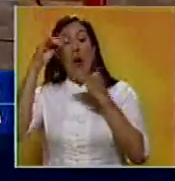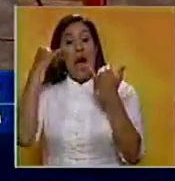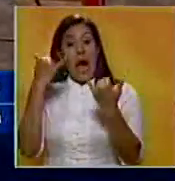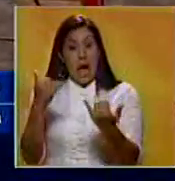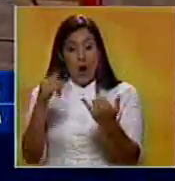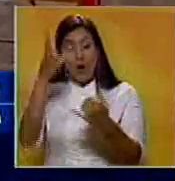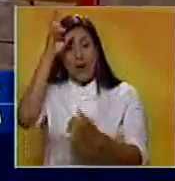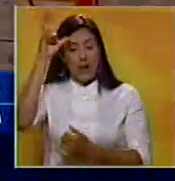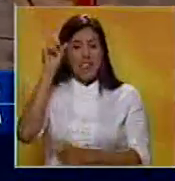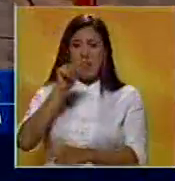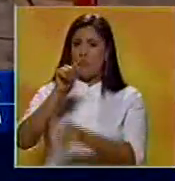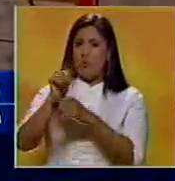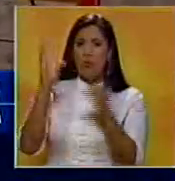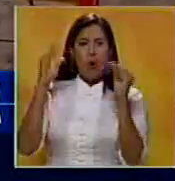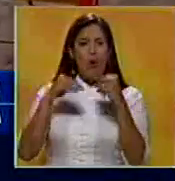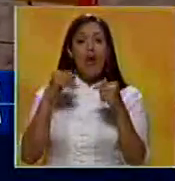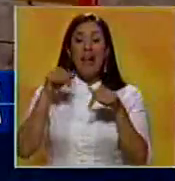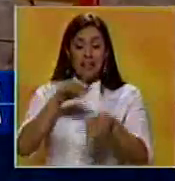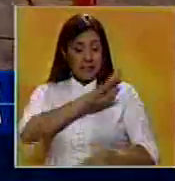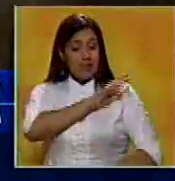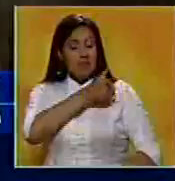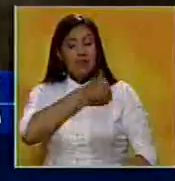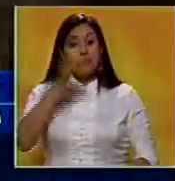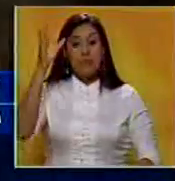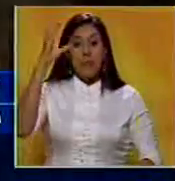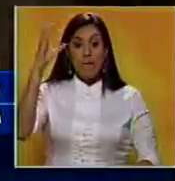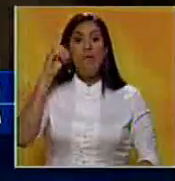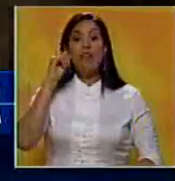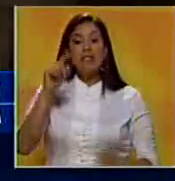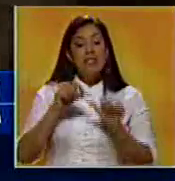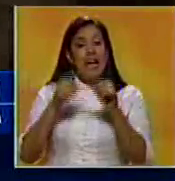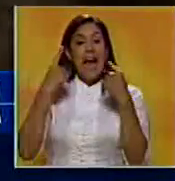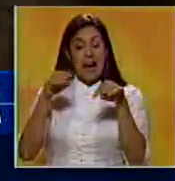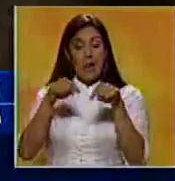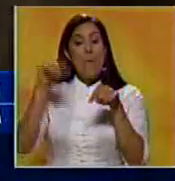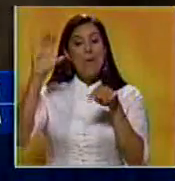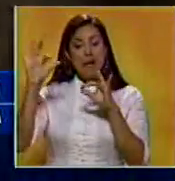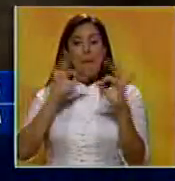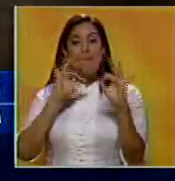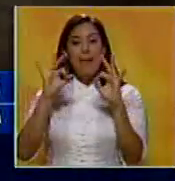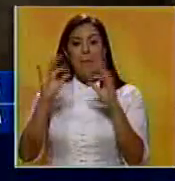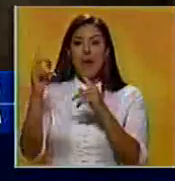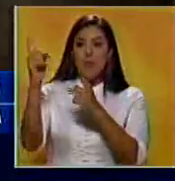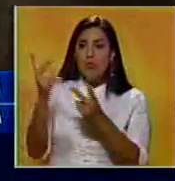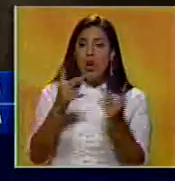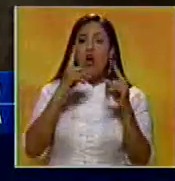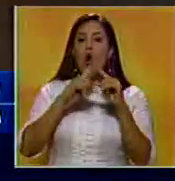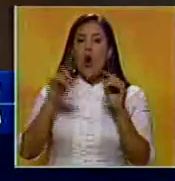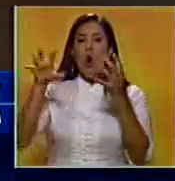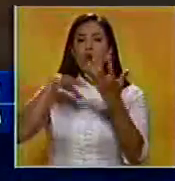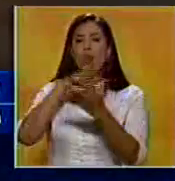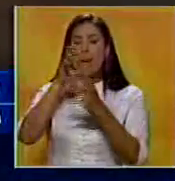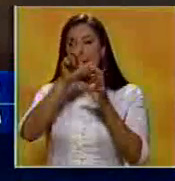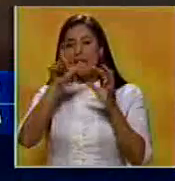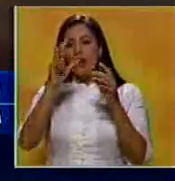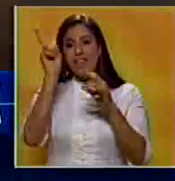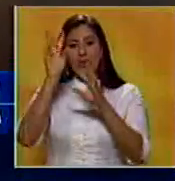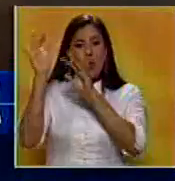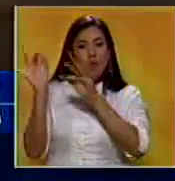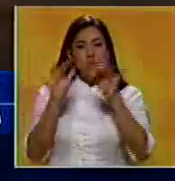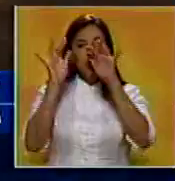cancillería también condenó que altas autoridades colombianas aseguran que ese país se prepara para recibir aoad de migrantes